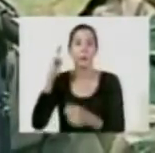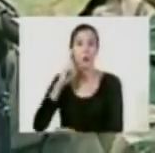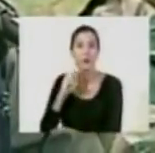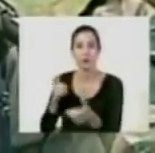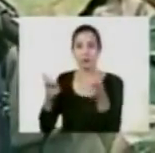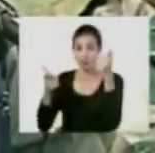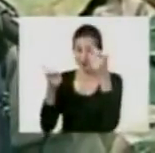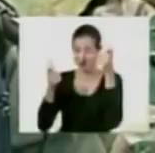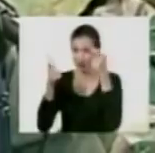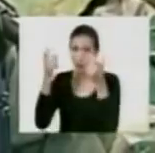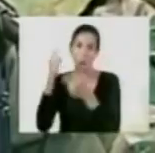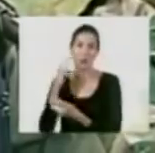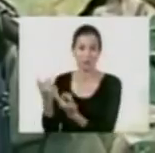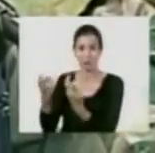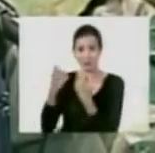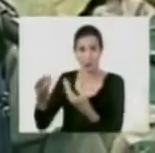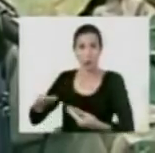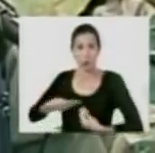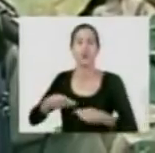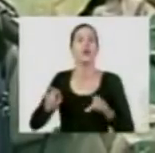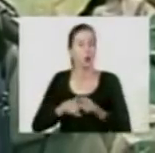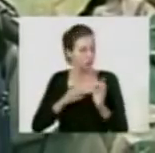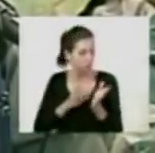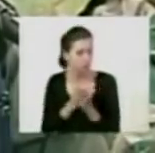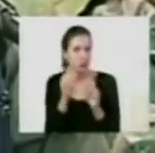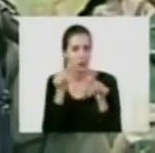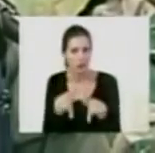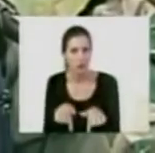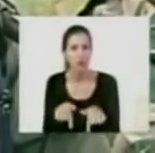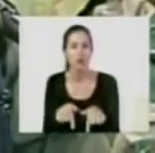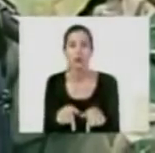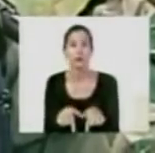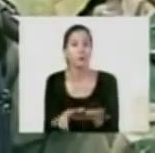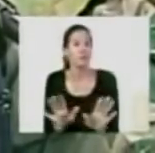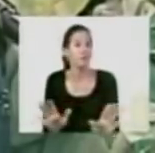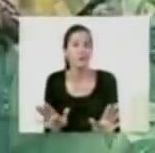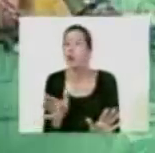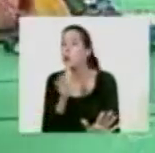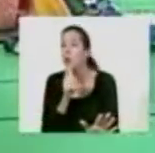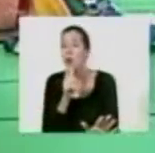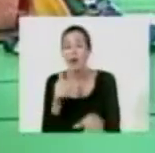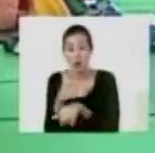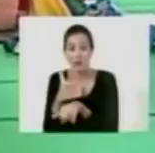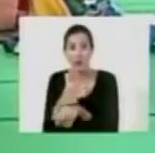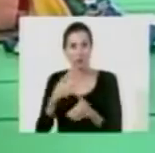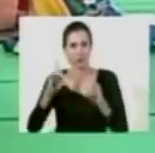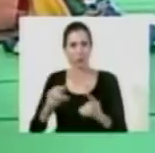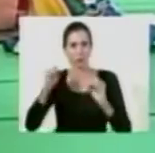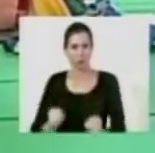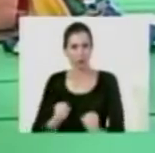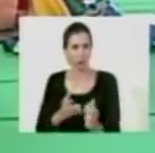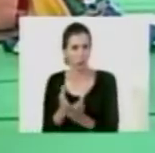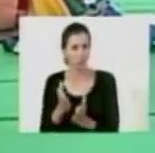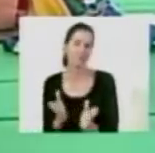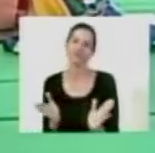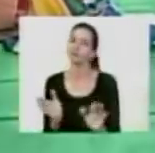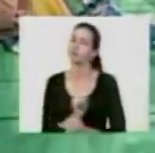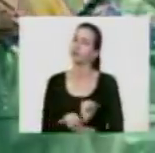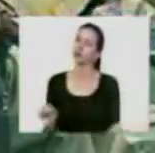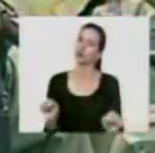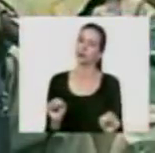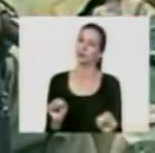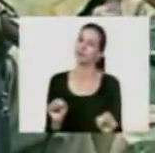Chávez. Y sin voluntad política, mi comandante en jefe, bueno, yo creo que no estuviésemos viendo lo que